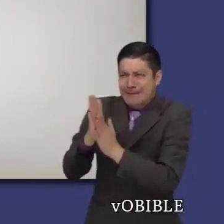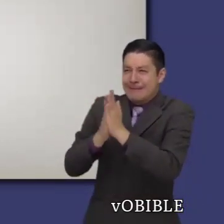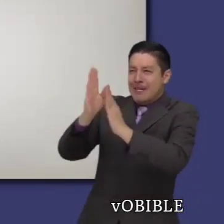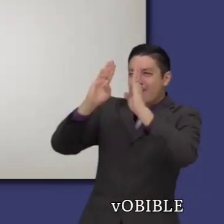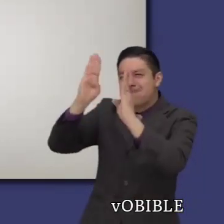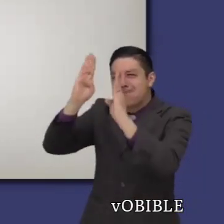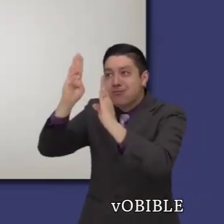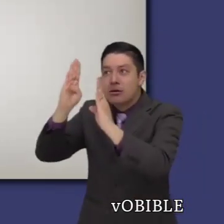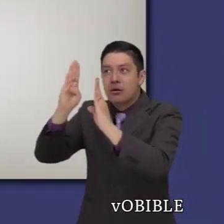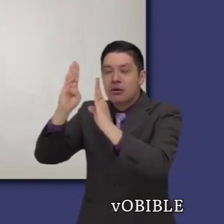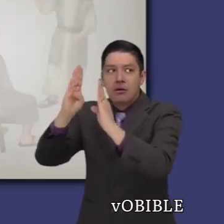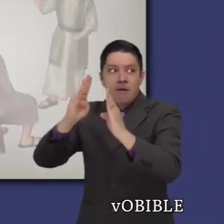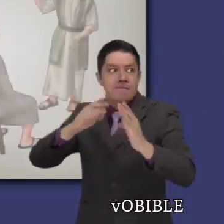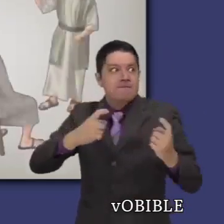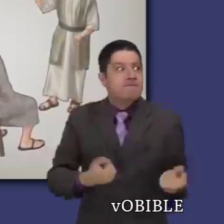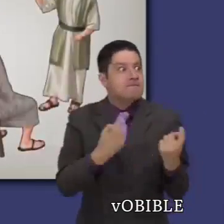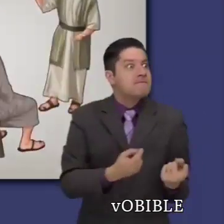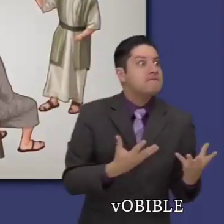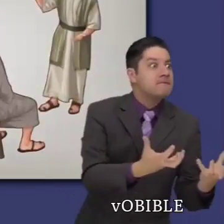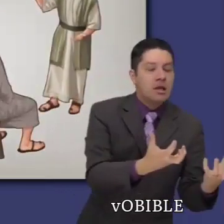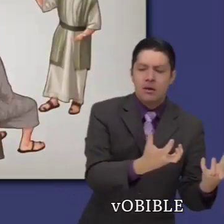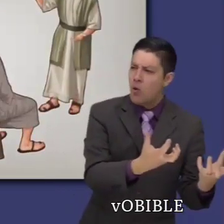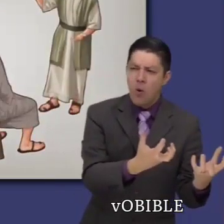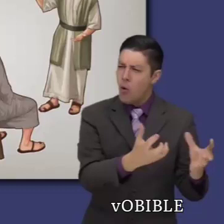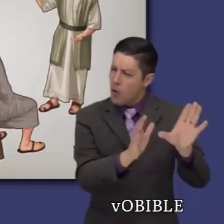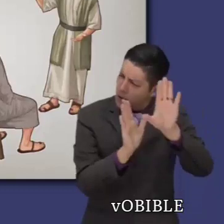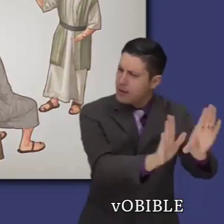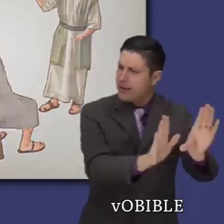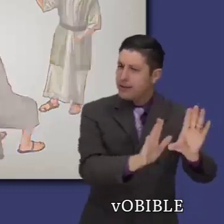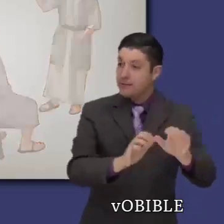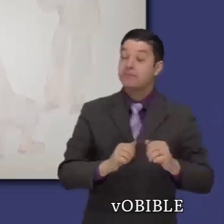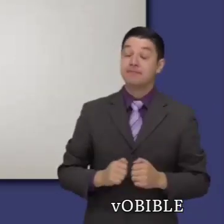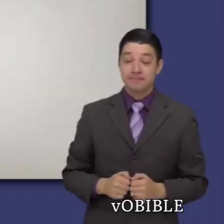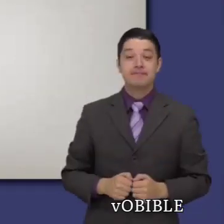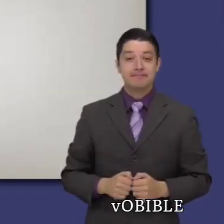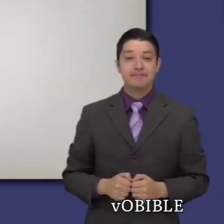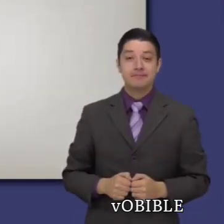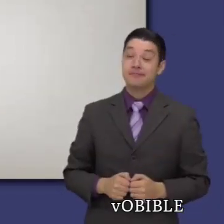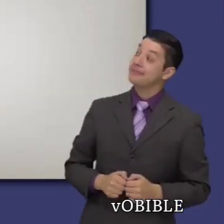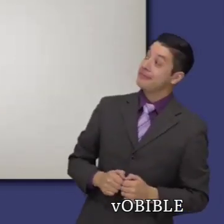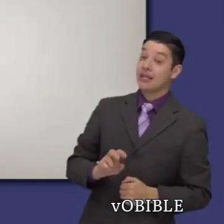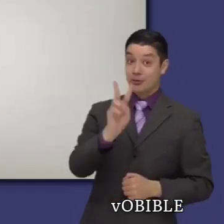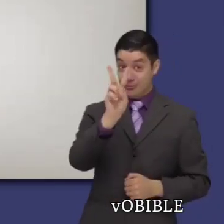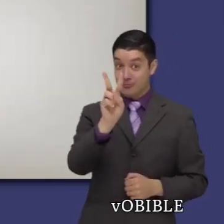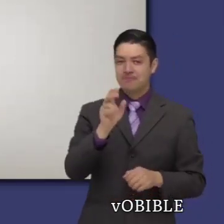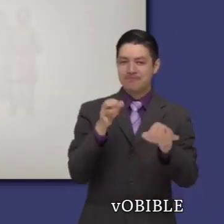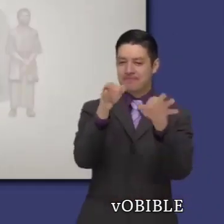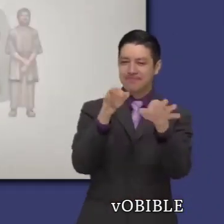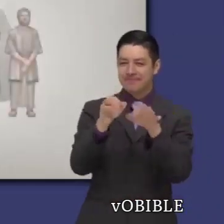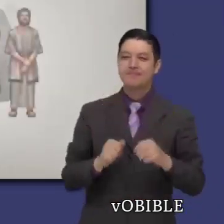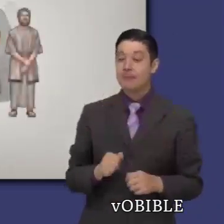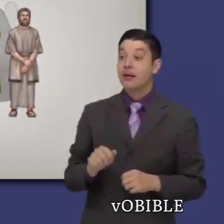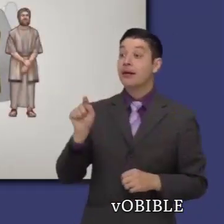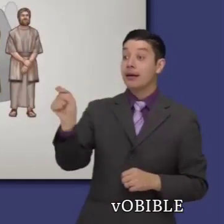mente para servir a Jehová con empeño y protegerse de los malos deseos. En el capítulo 2, el apóstol